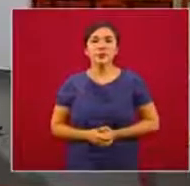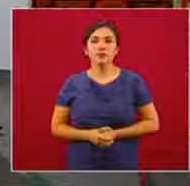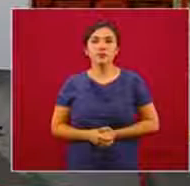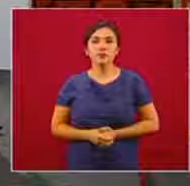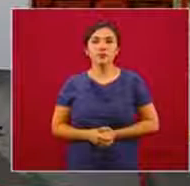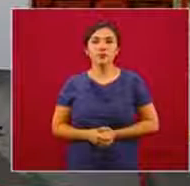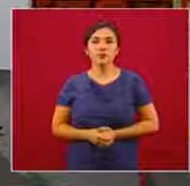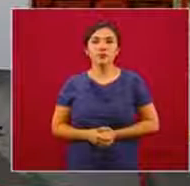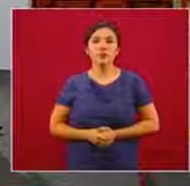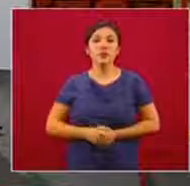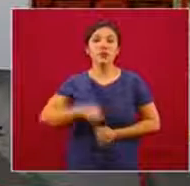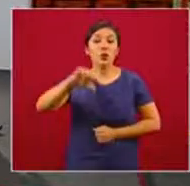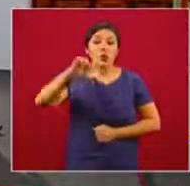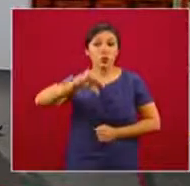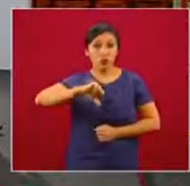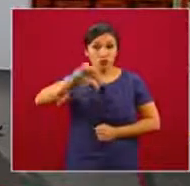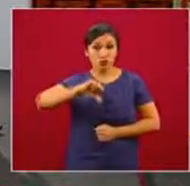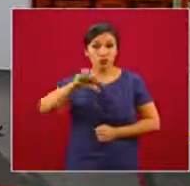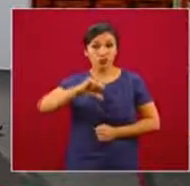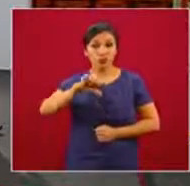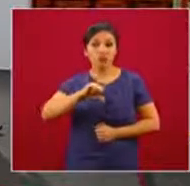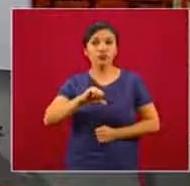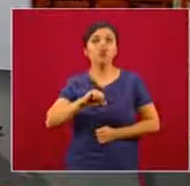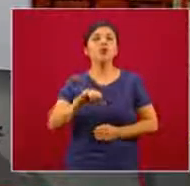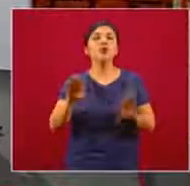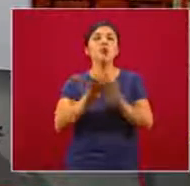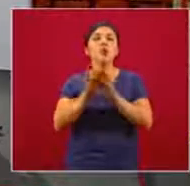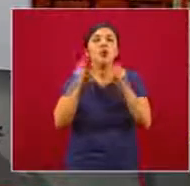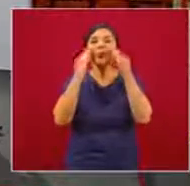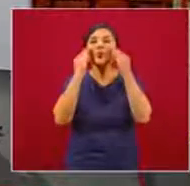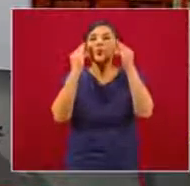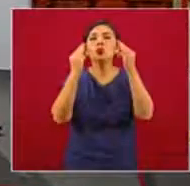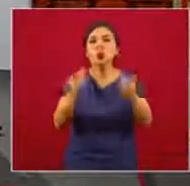Y hoy vamos a hacer una demostración.